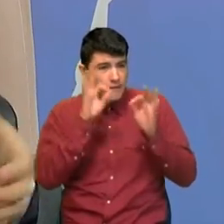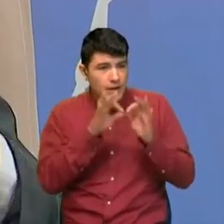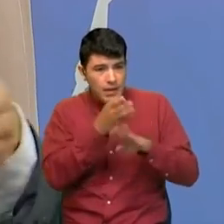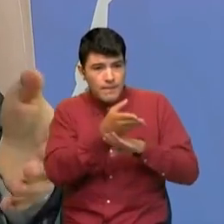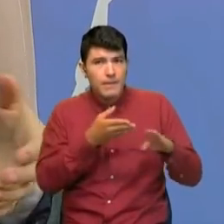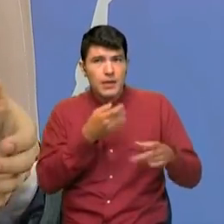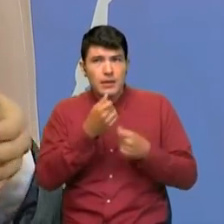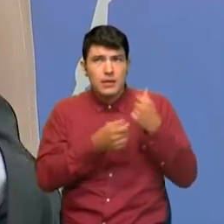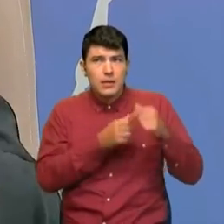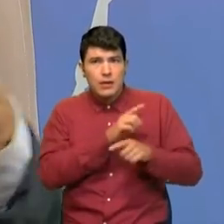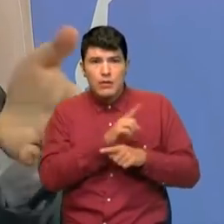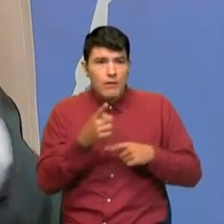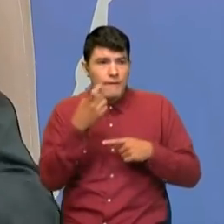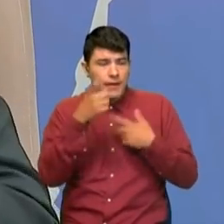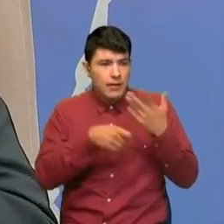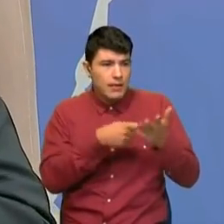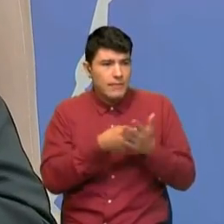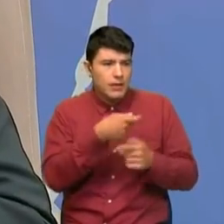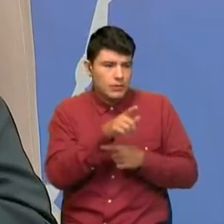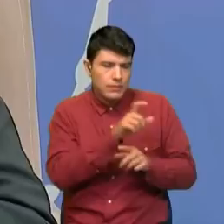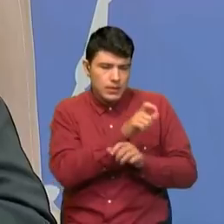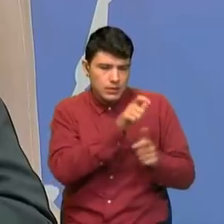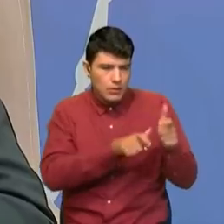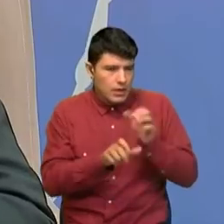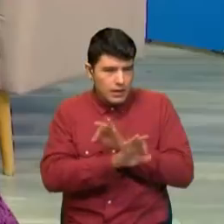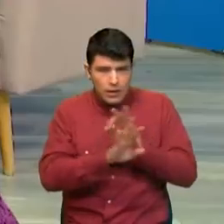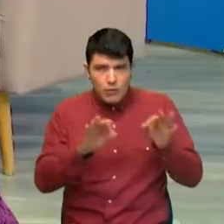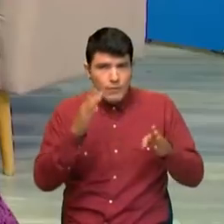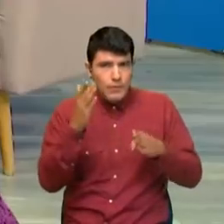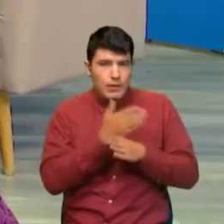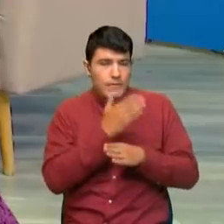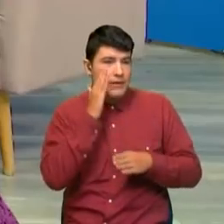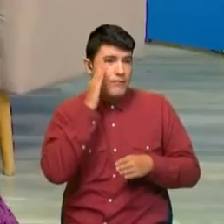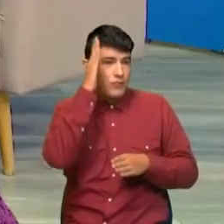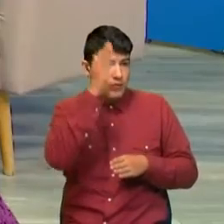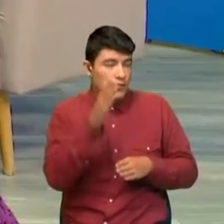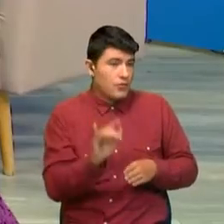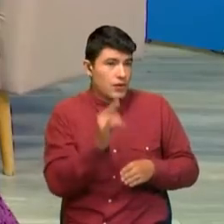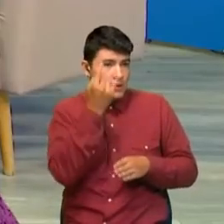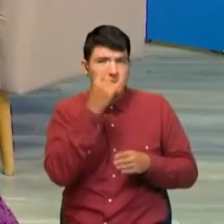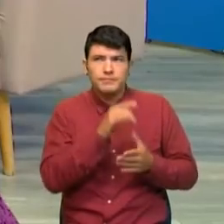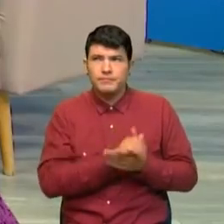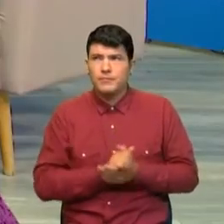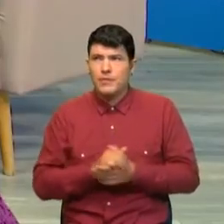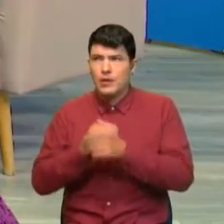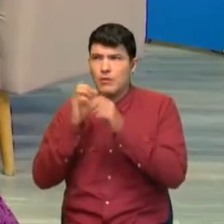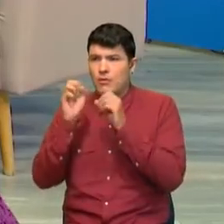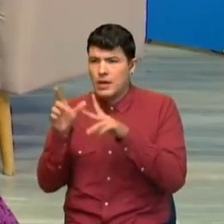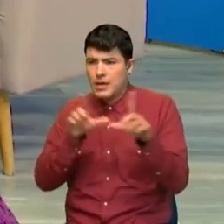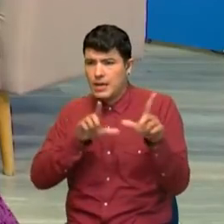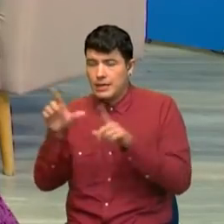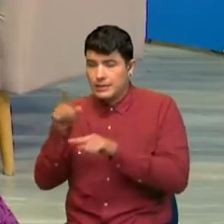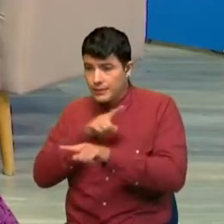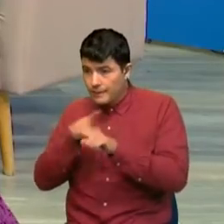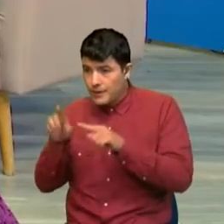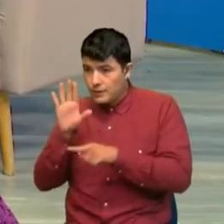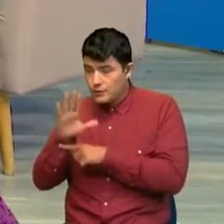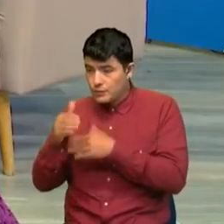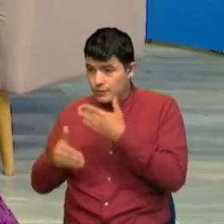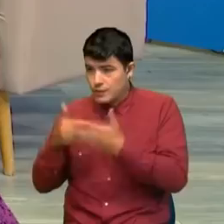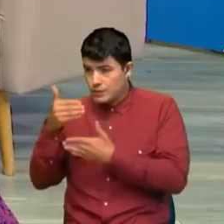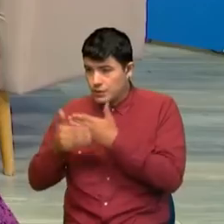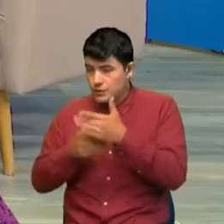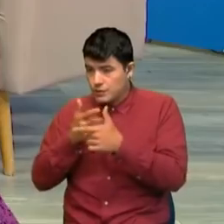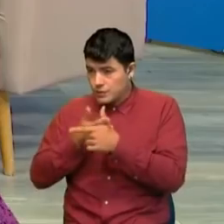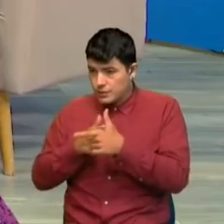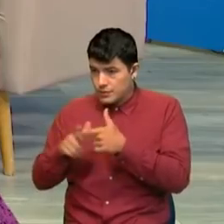que no corresponde por deudas, pues ellos no vayan a tener ningún problema a futuro. Bueno, pero los procesos de sucesión, digamos, no tienen